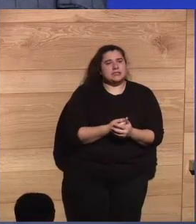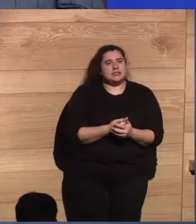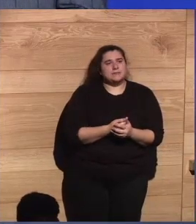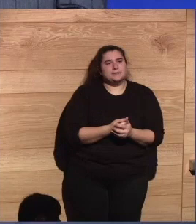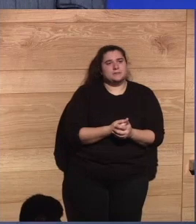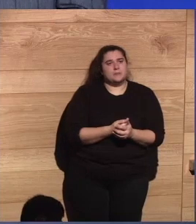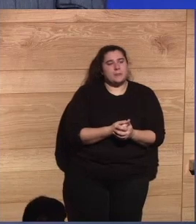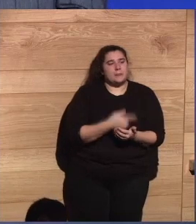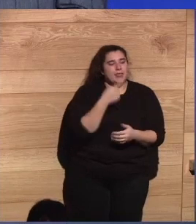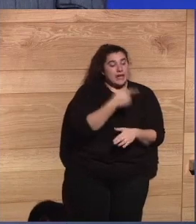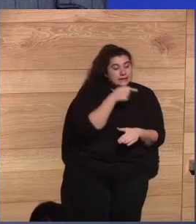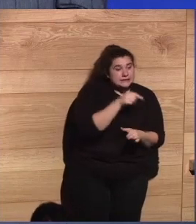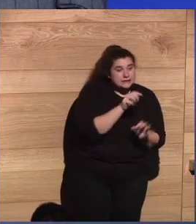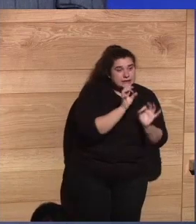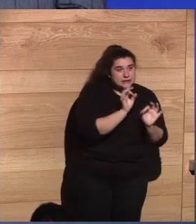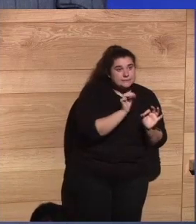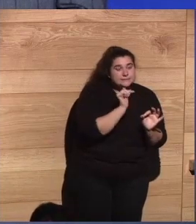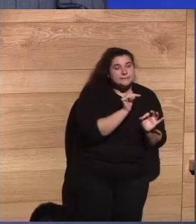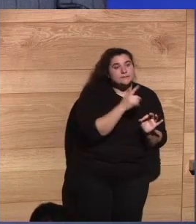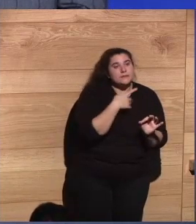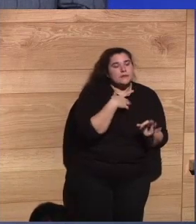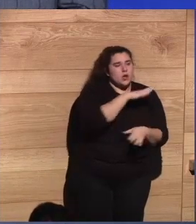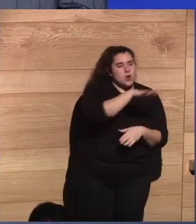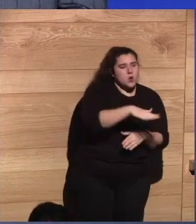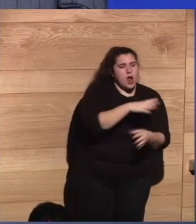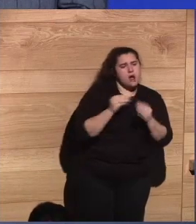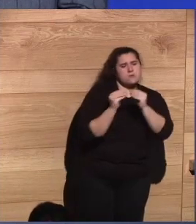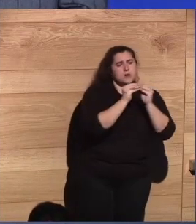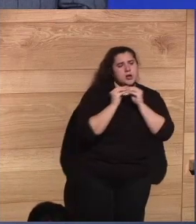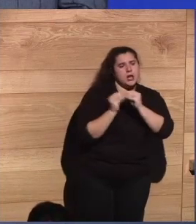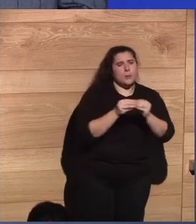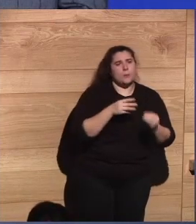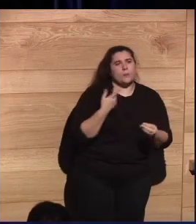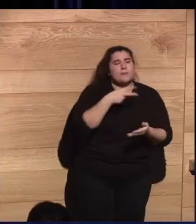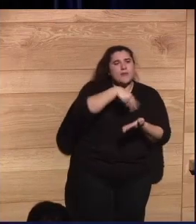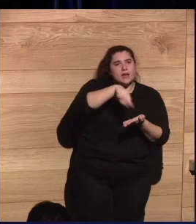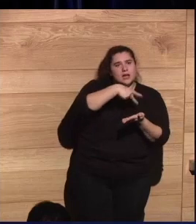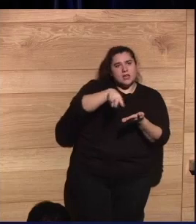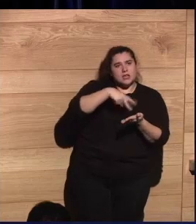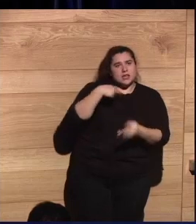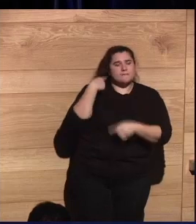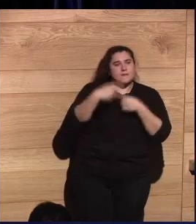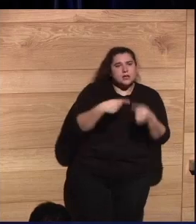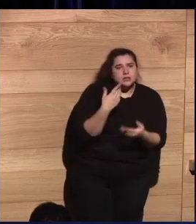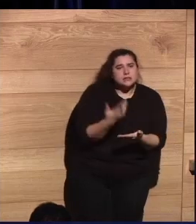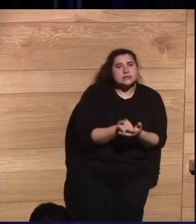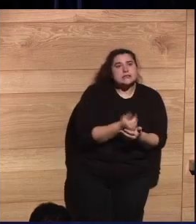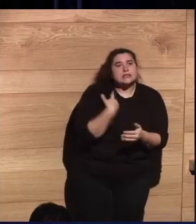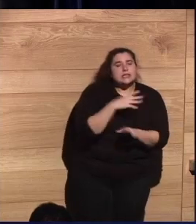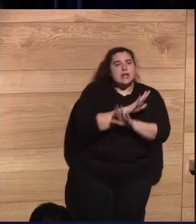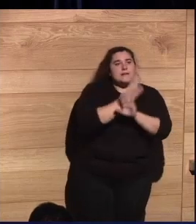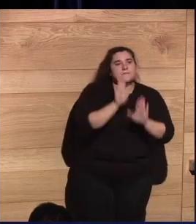además esta obra, con esos momentos, grandes lugares comunes, con estas danzas folclóricas que son las que han terminado